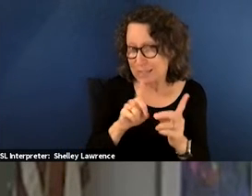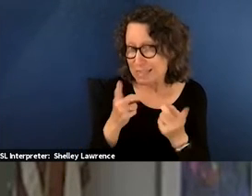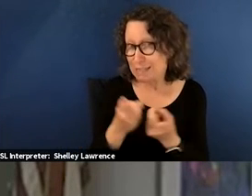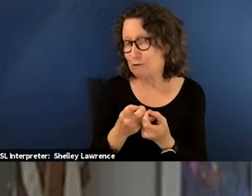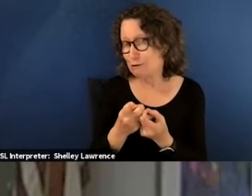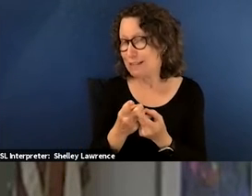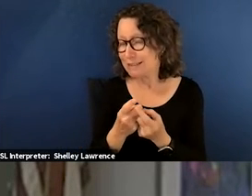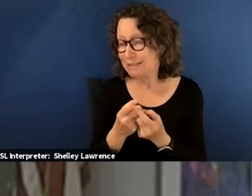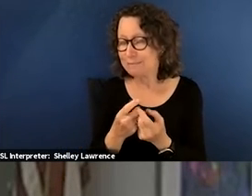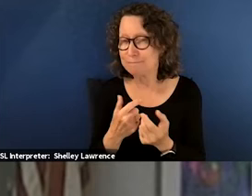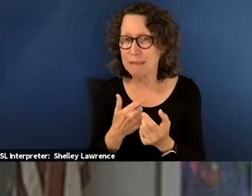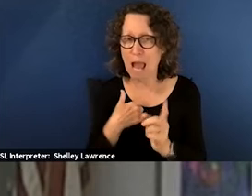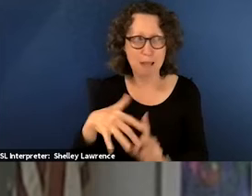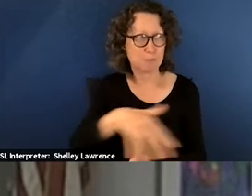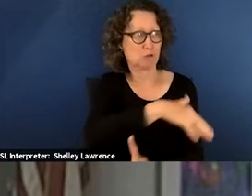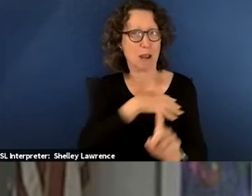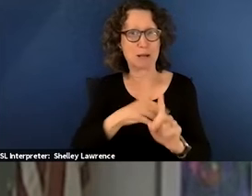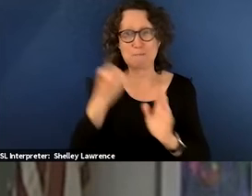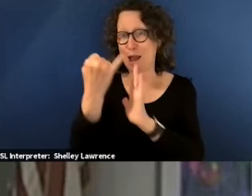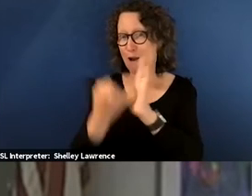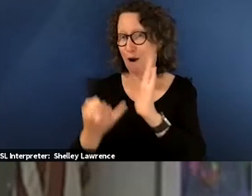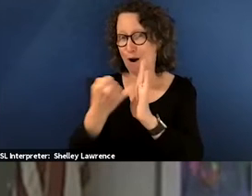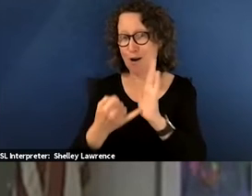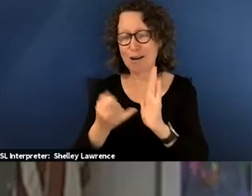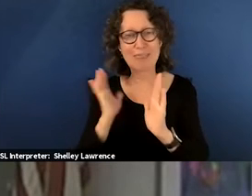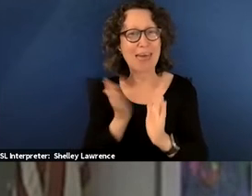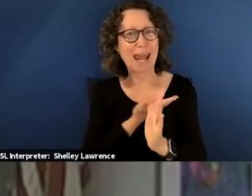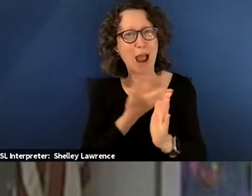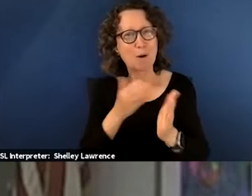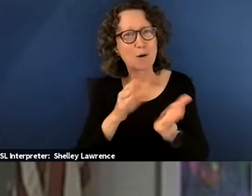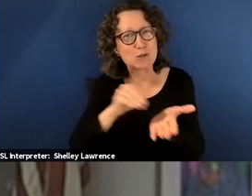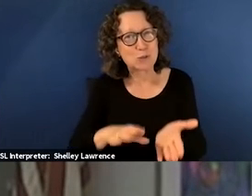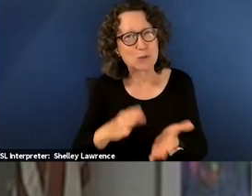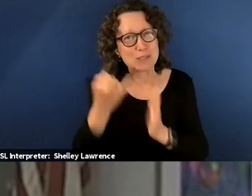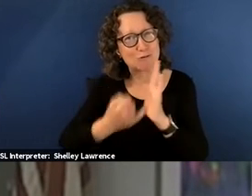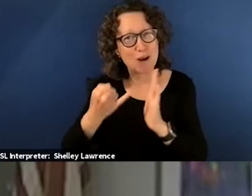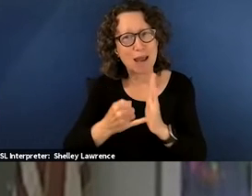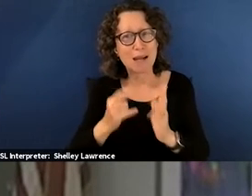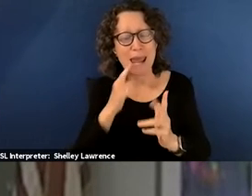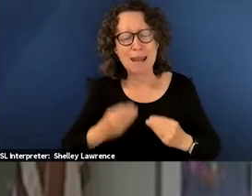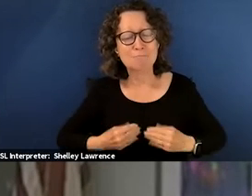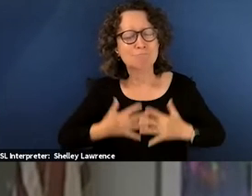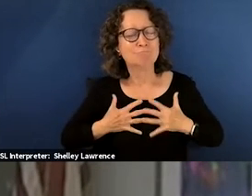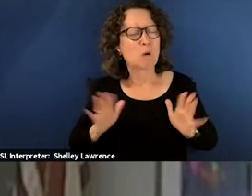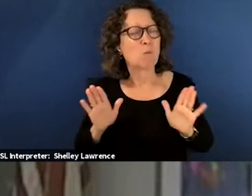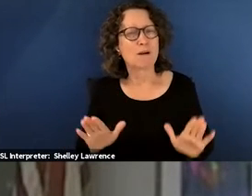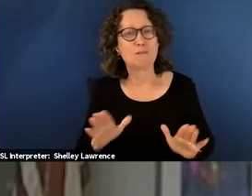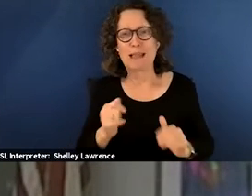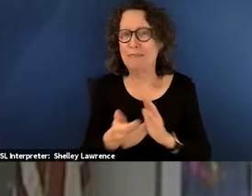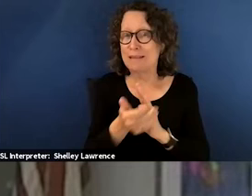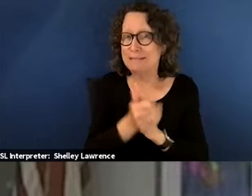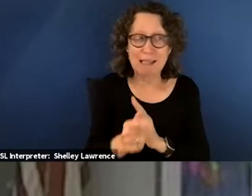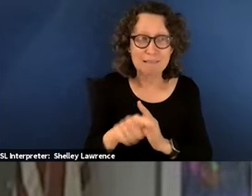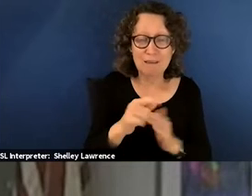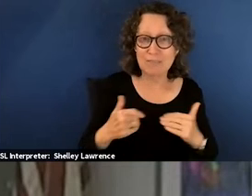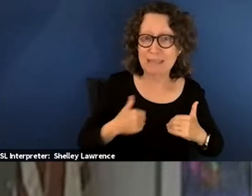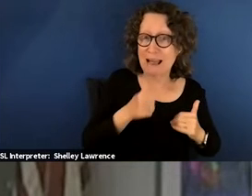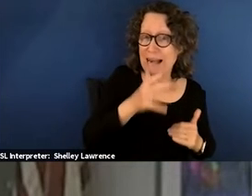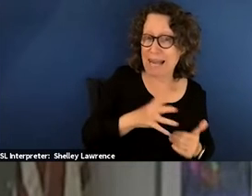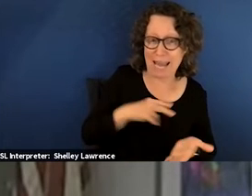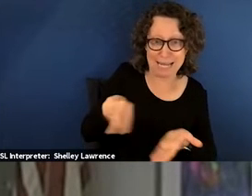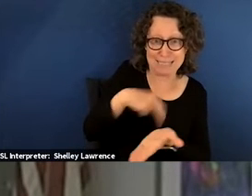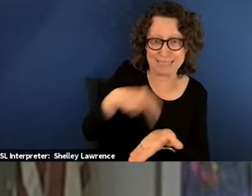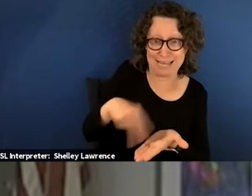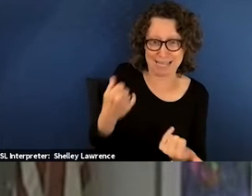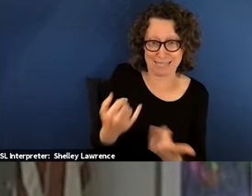todo mundo en el distrito. Estoy rodeada de nuestros niños. ¿Qué podría ser más maravilloso? Y el talento